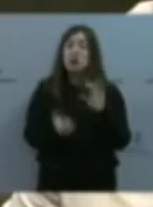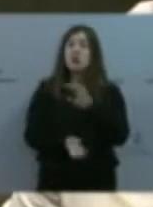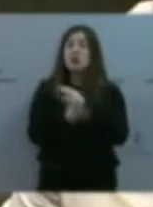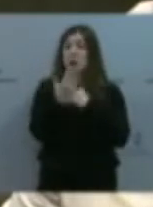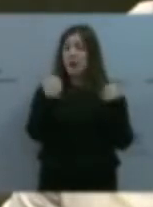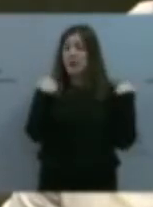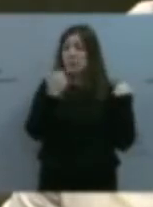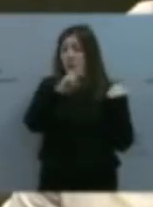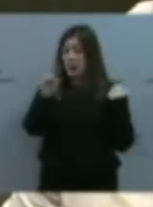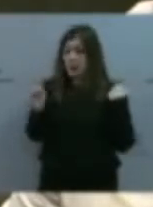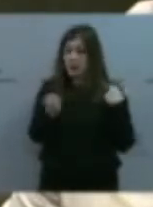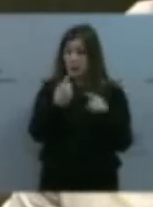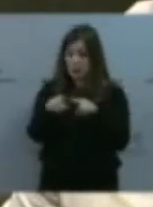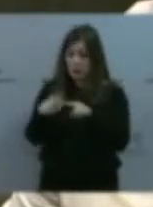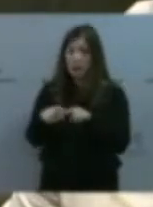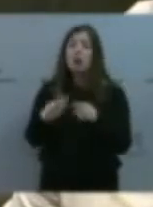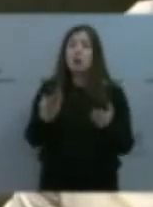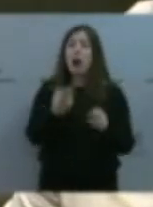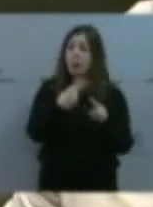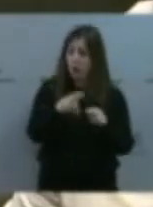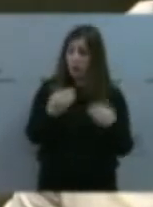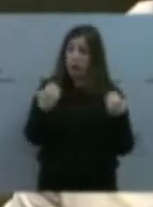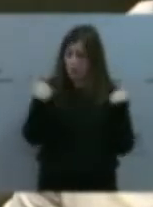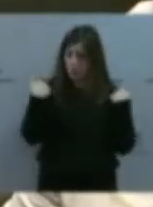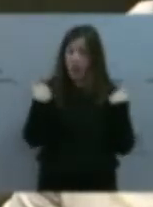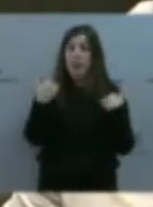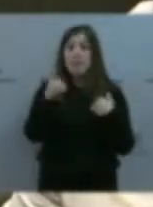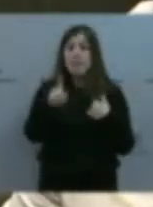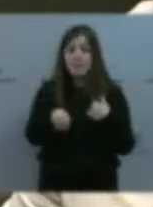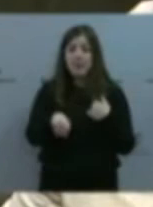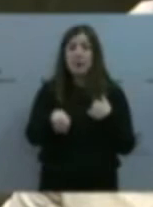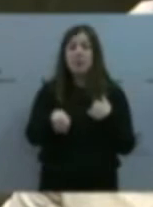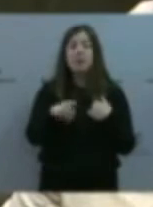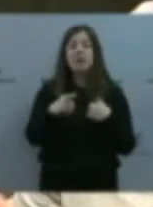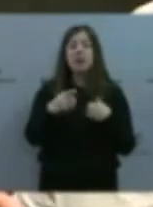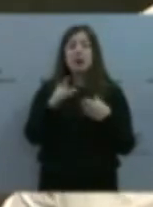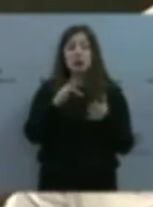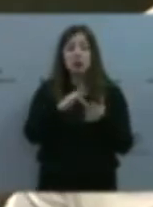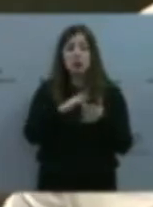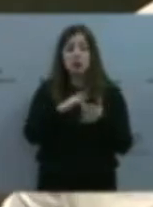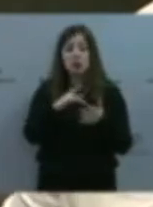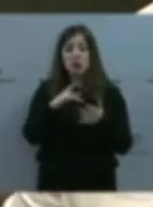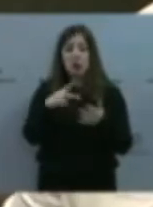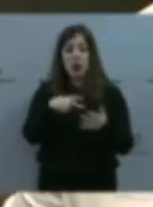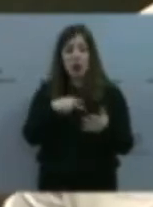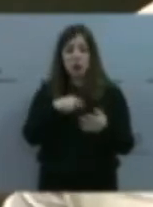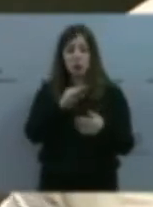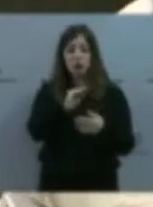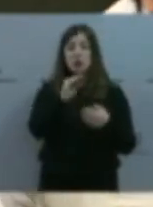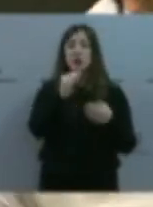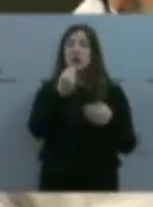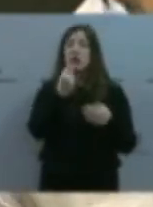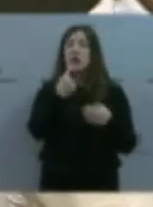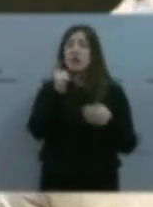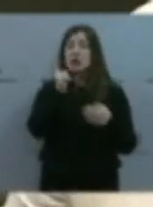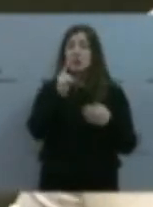políticas. Sin embargo, desde su Ejecutivo se ha afirmado que es únicamente en el ámbito político donde pueden